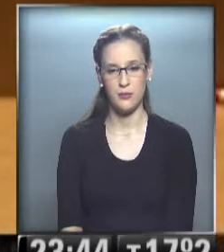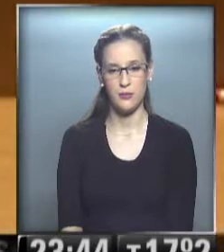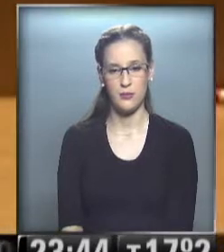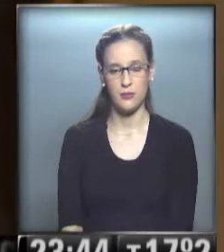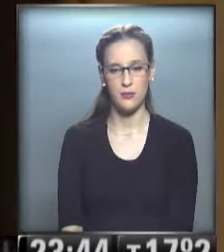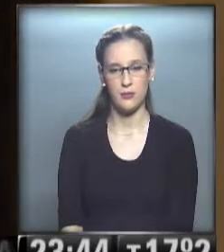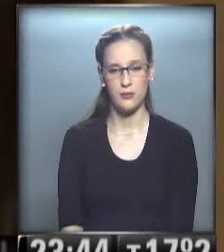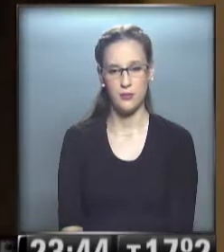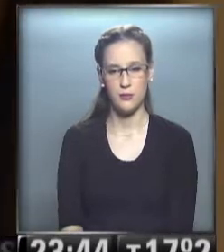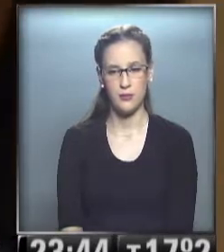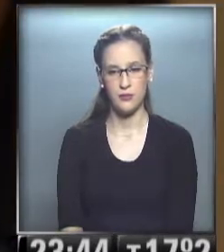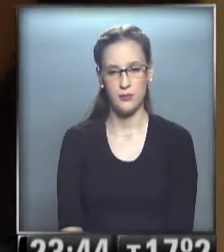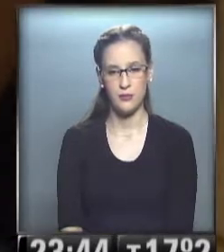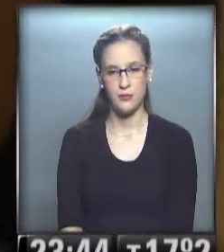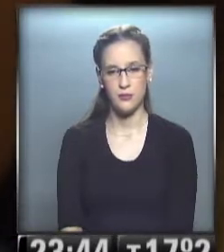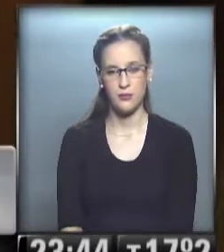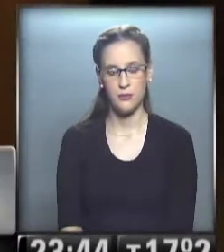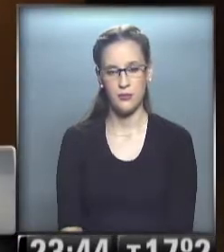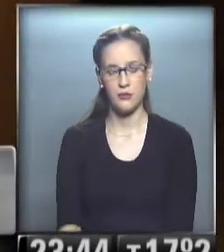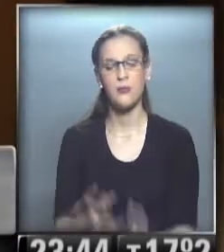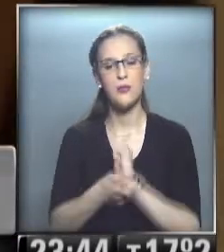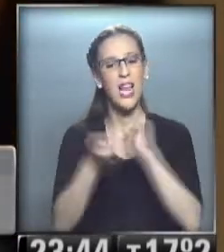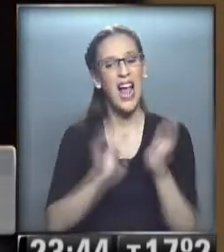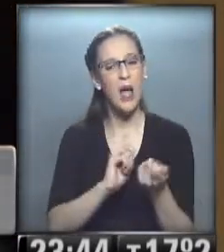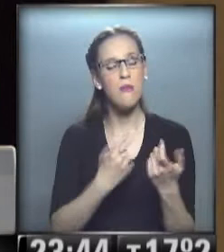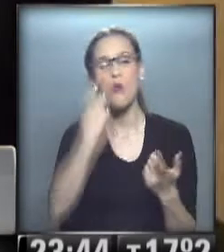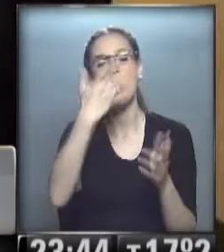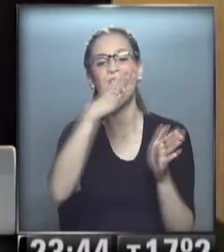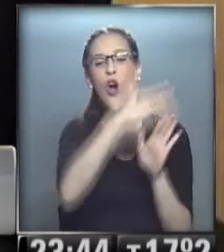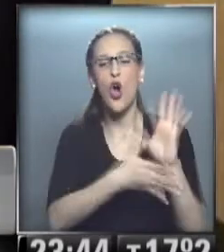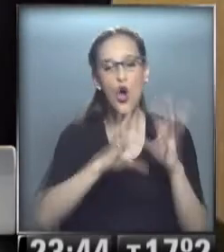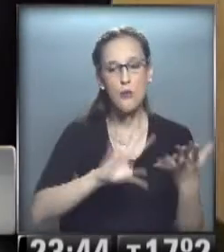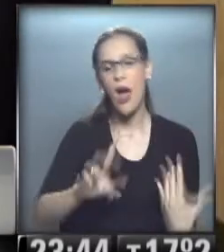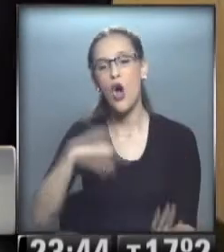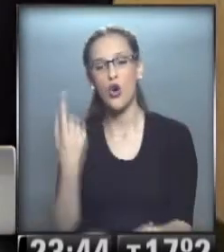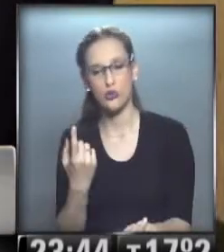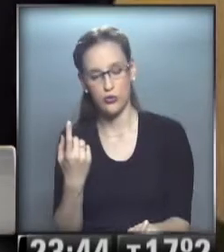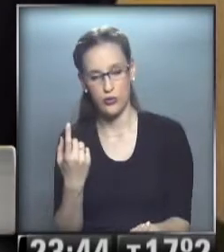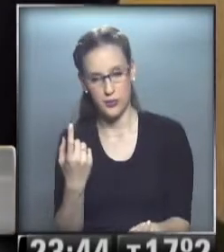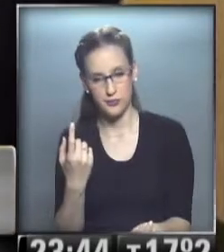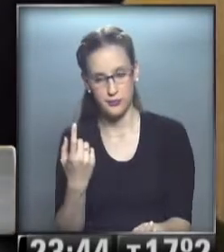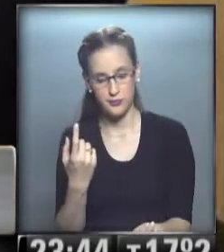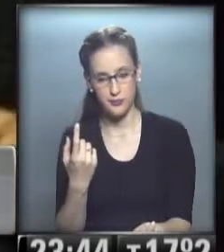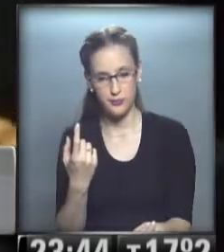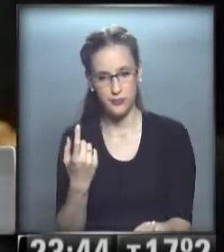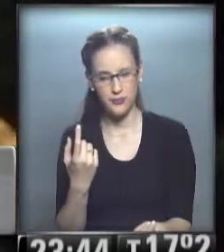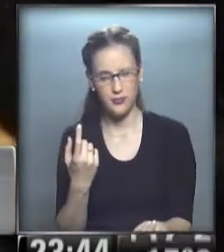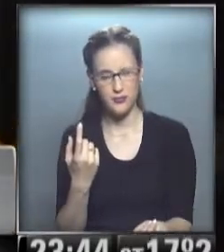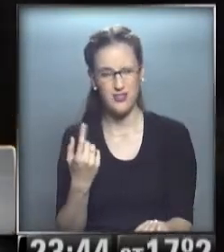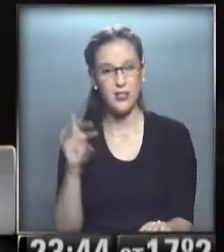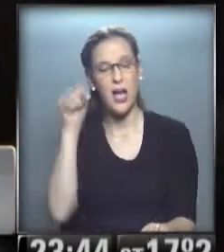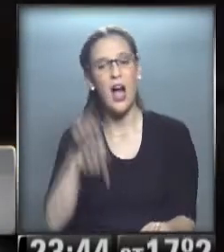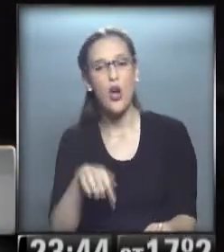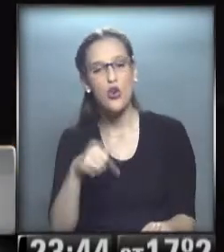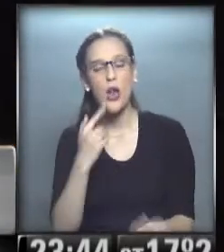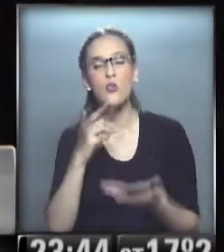porque cambió la acusación. Porque se pasó una acusación de piratería, una de vandalismo, que era una acusación menor, y que, bueno, dejó abierto este